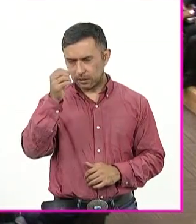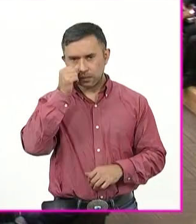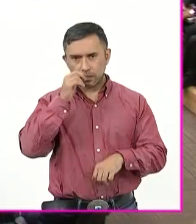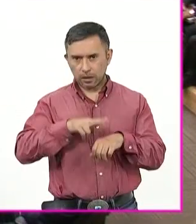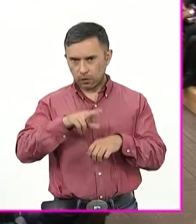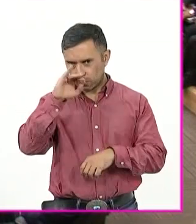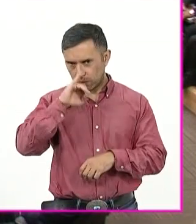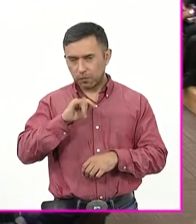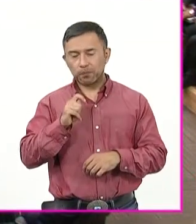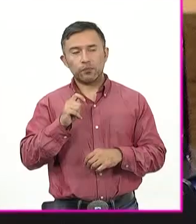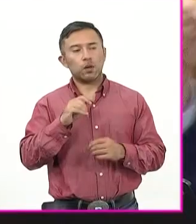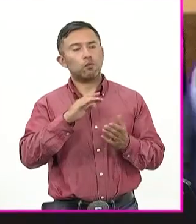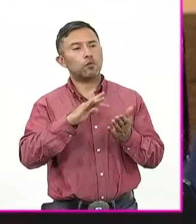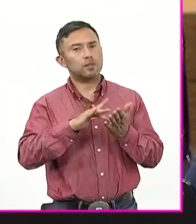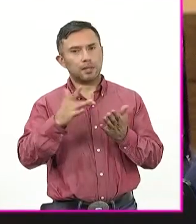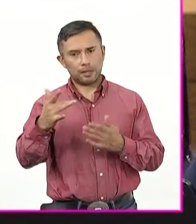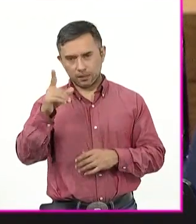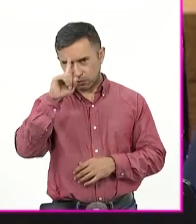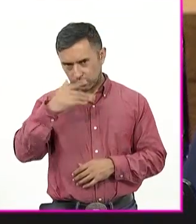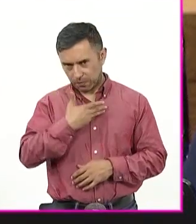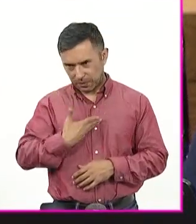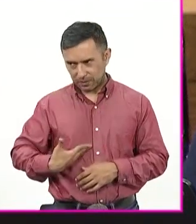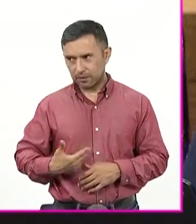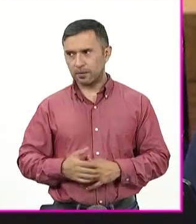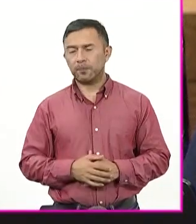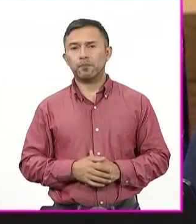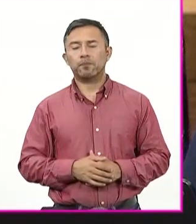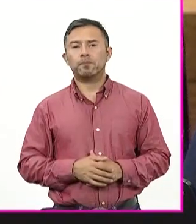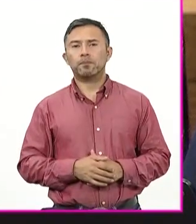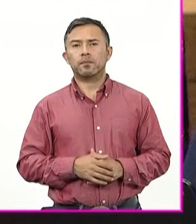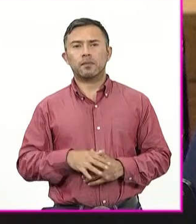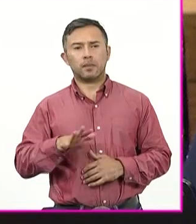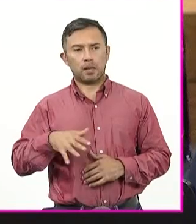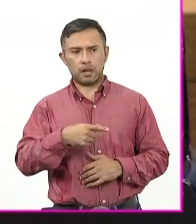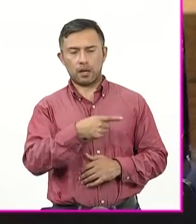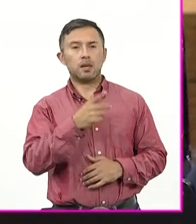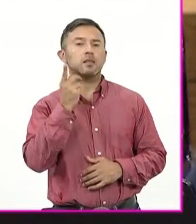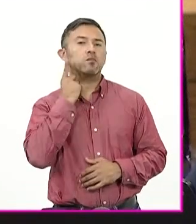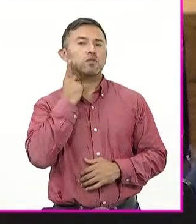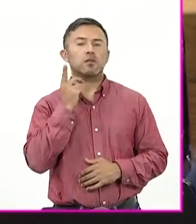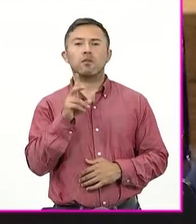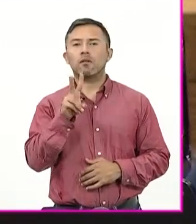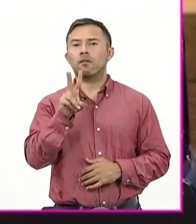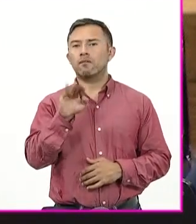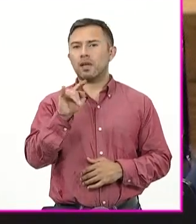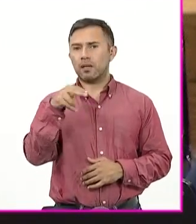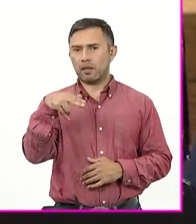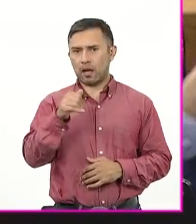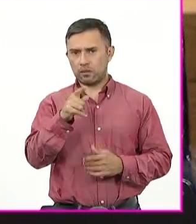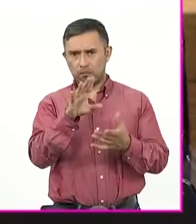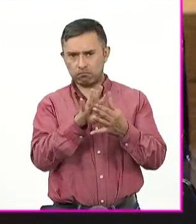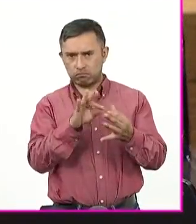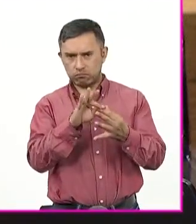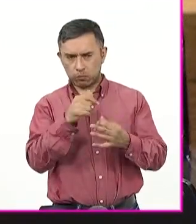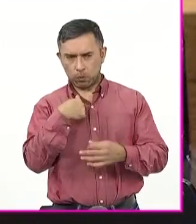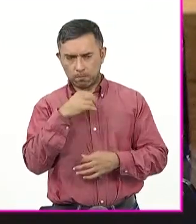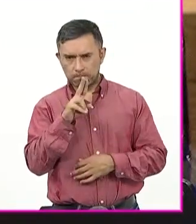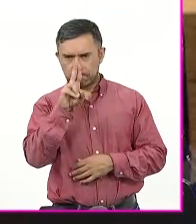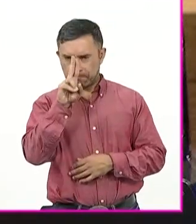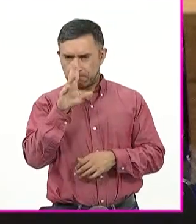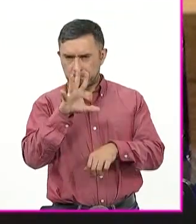Muchas gracias, señor presidente. En atención a los comentarios del diputado Viedma, permítanme